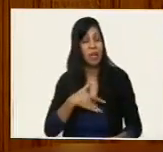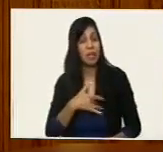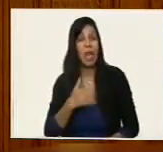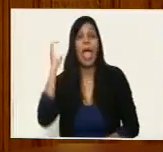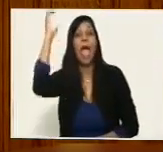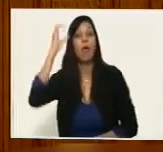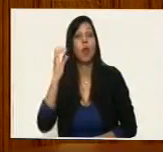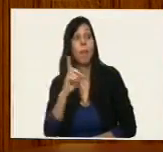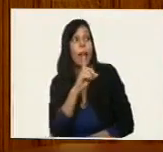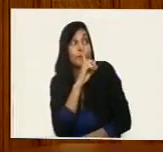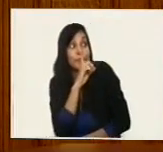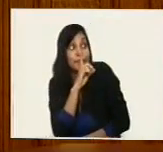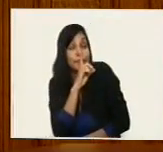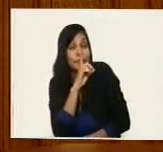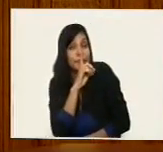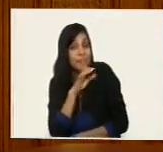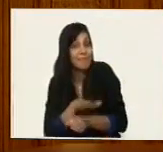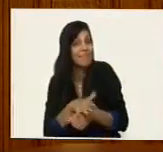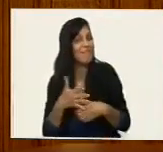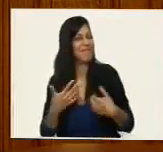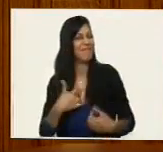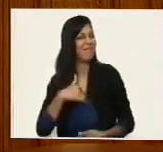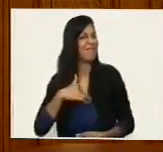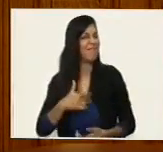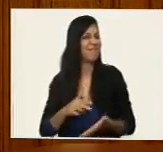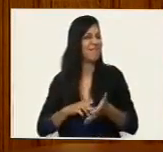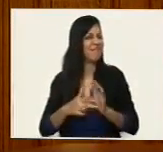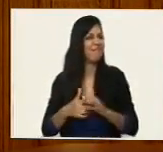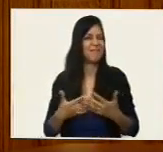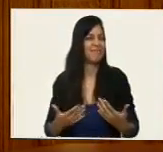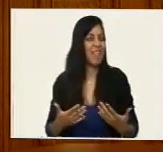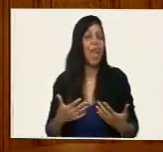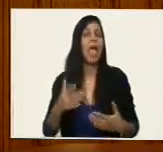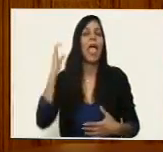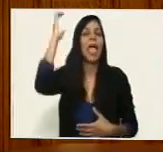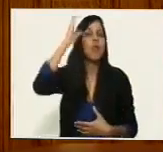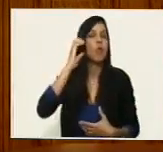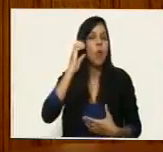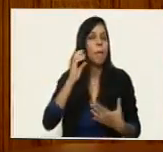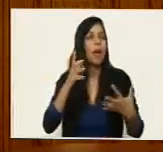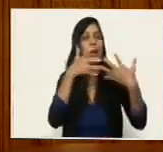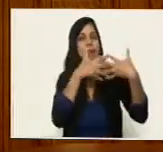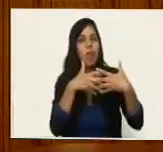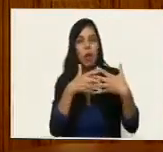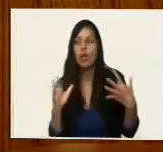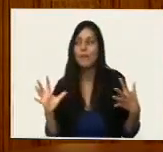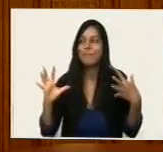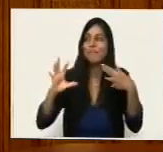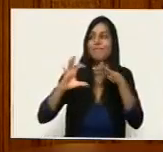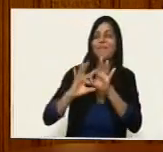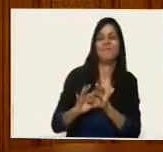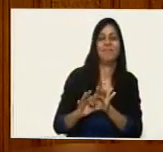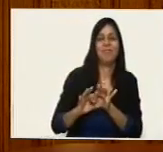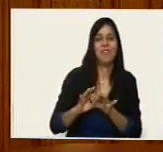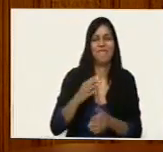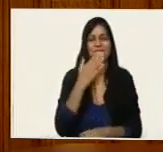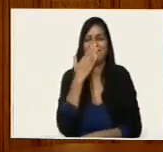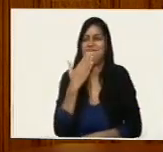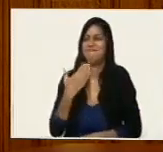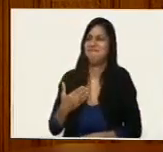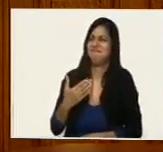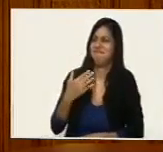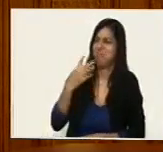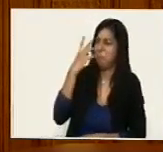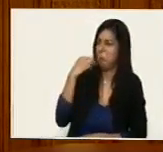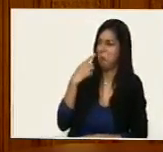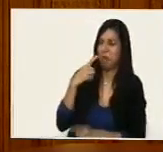calla, y allí se refleja lo que es la complicidad de ese pobre liderazgo. Pero yo sueño con